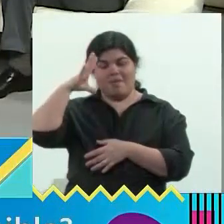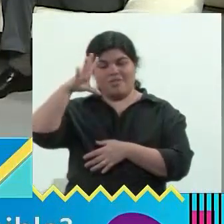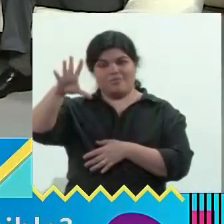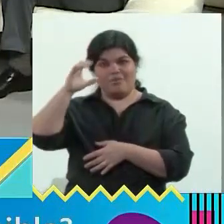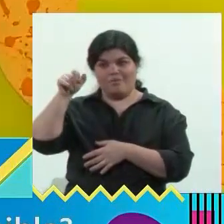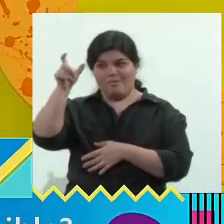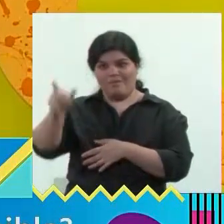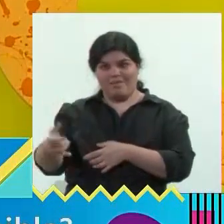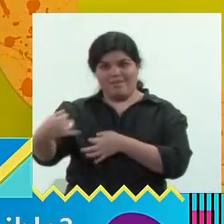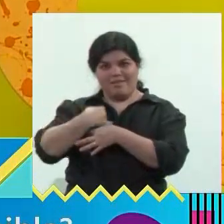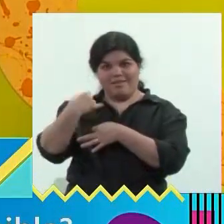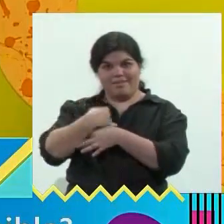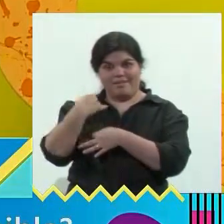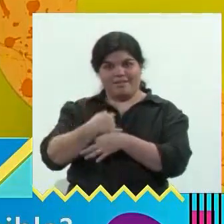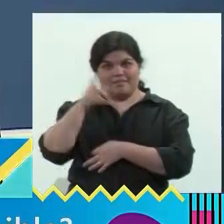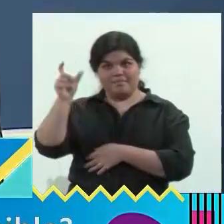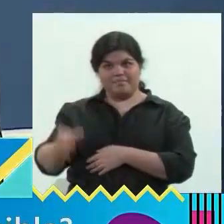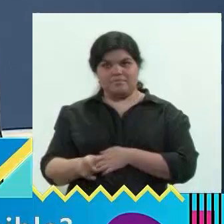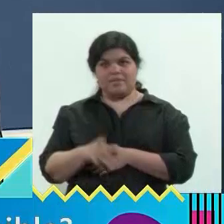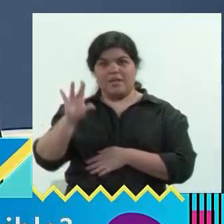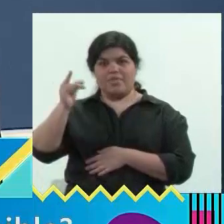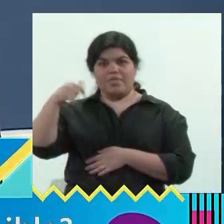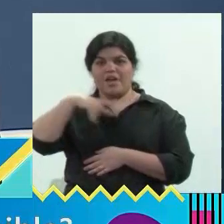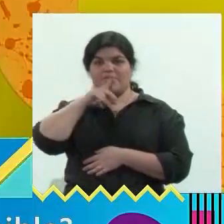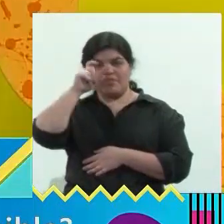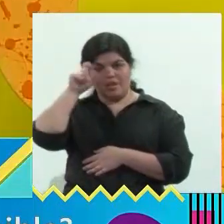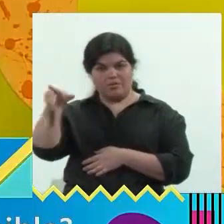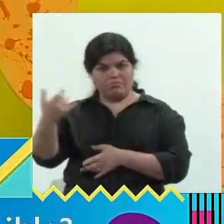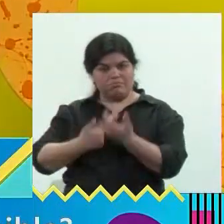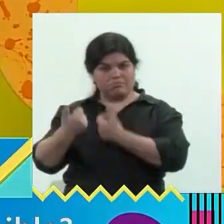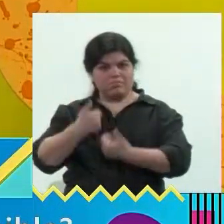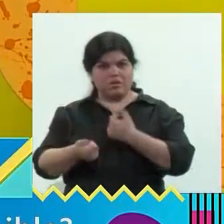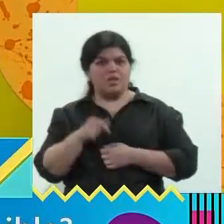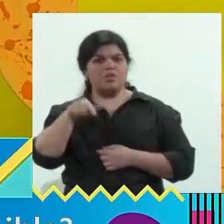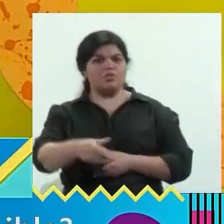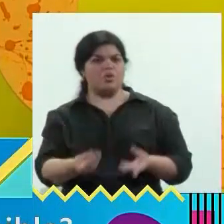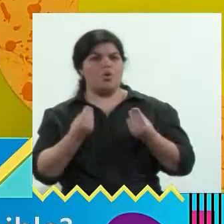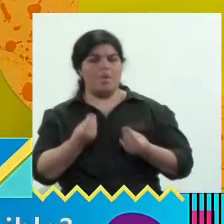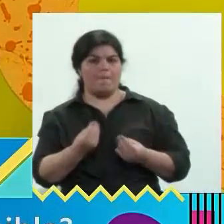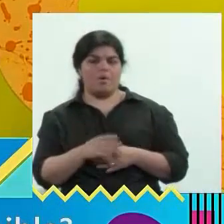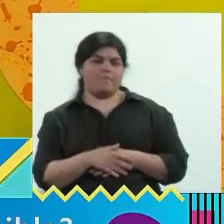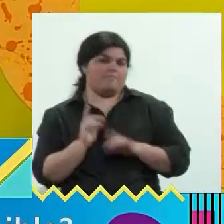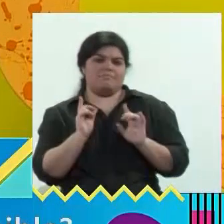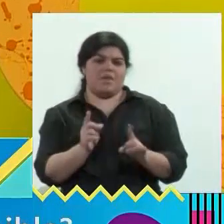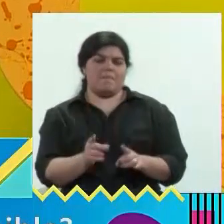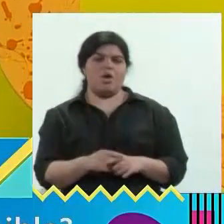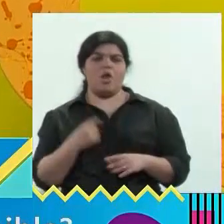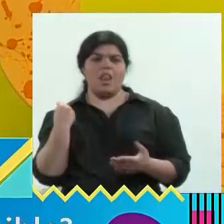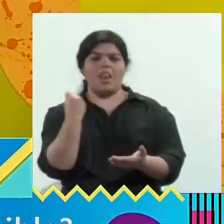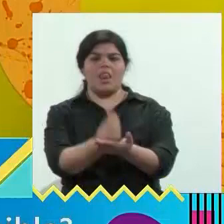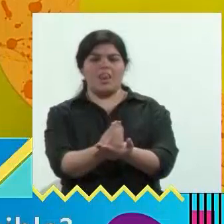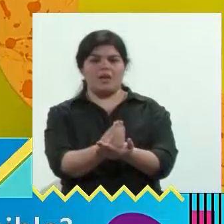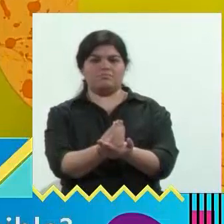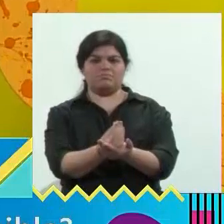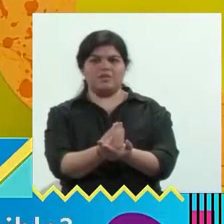hoy el profesor Gaite. Viene de un ejercicio de liderazgo apostando